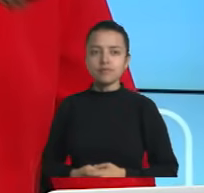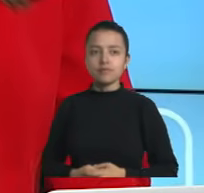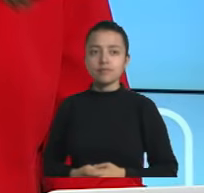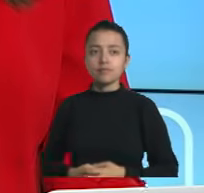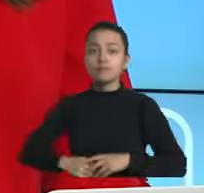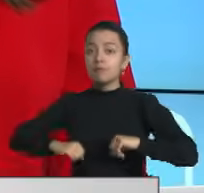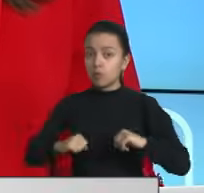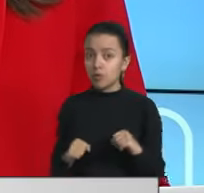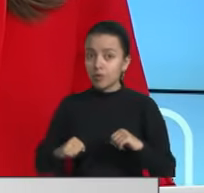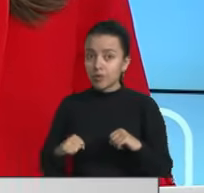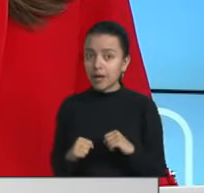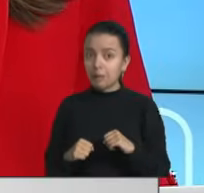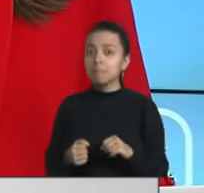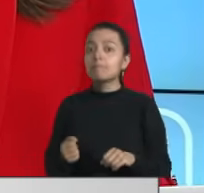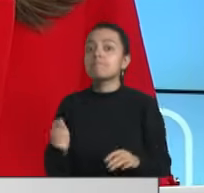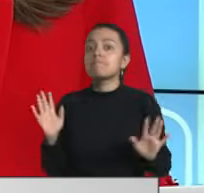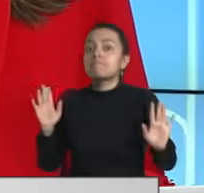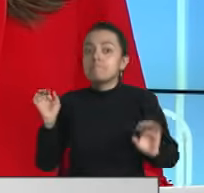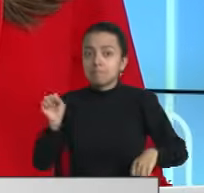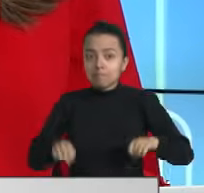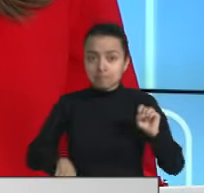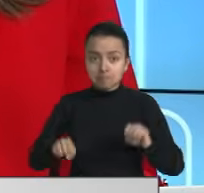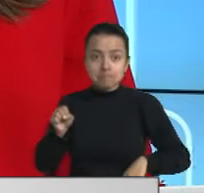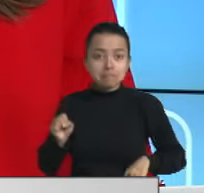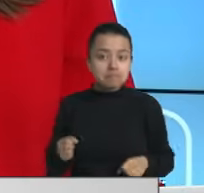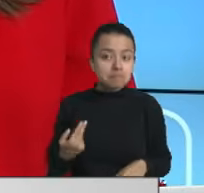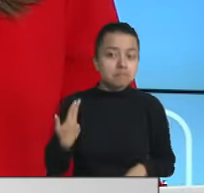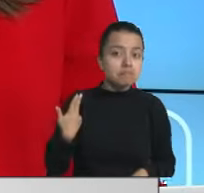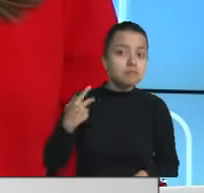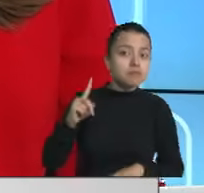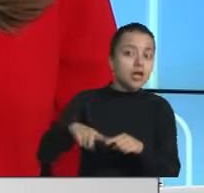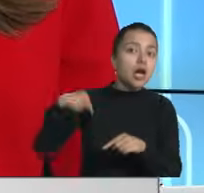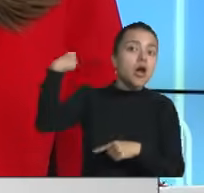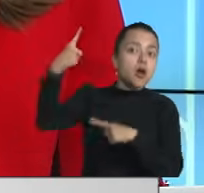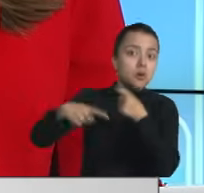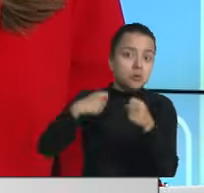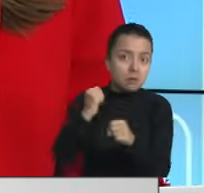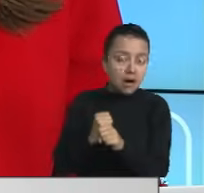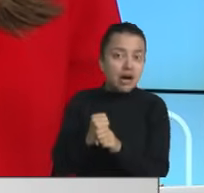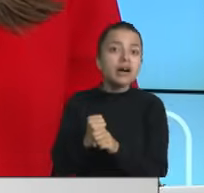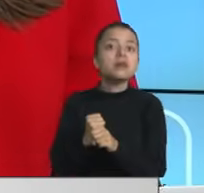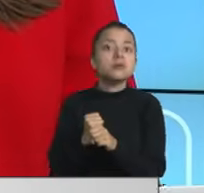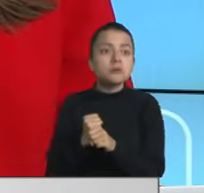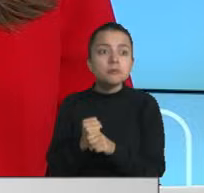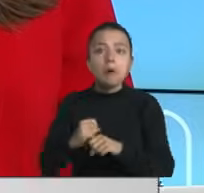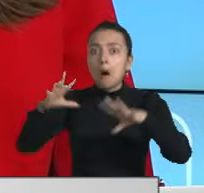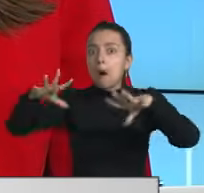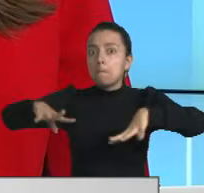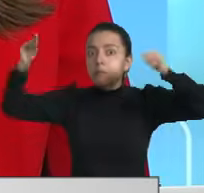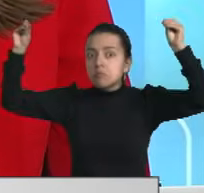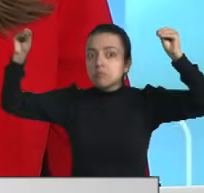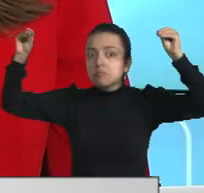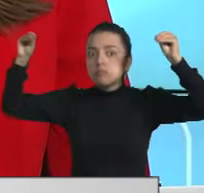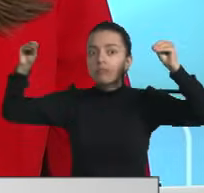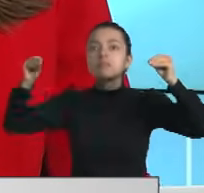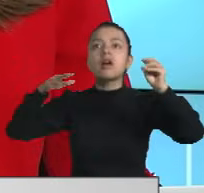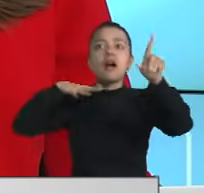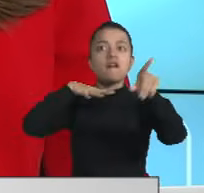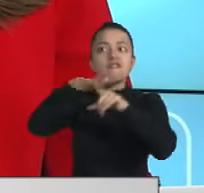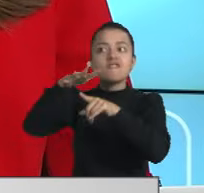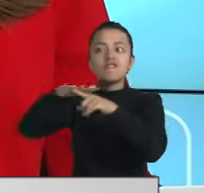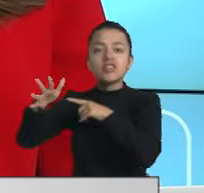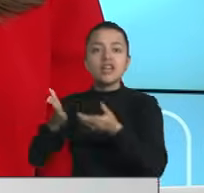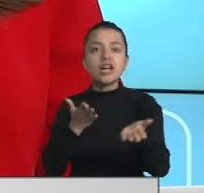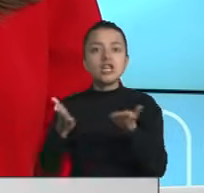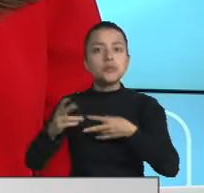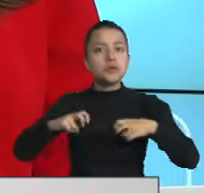Bogotá podría enfrentar un riesgo de apagones a partir del próximo año por falta de licencias ambientales para la construcción de la infraestructura